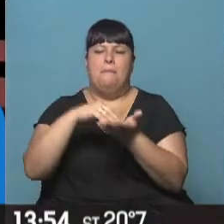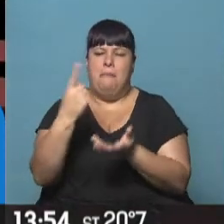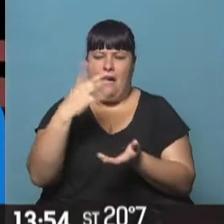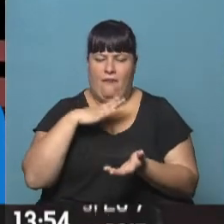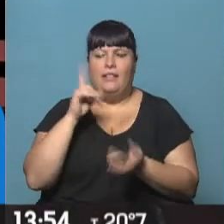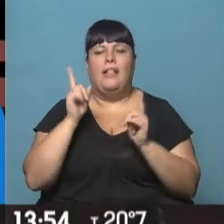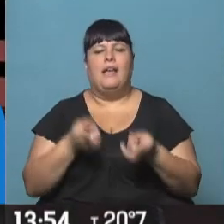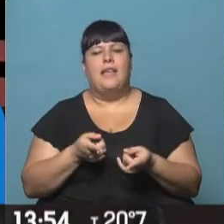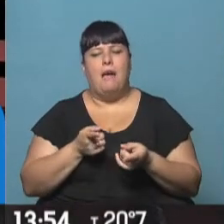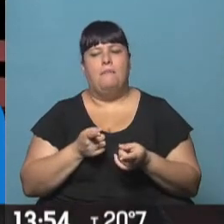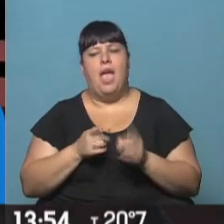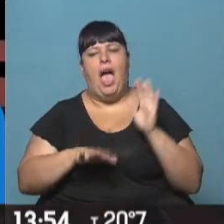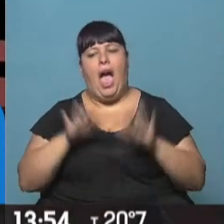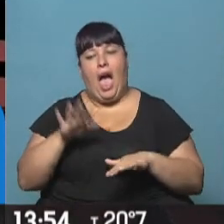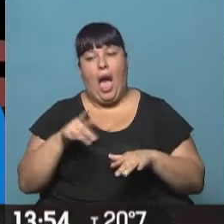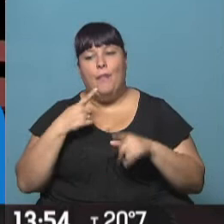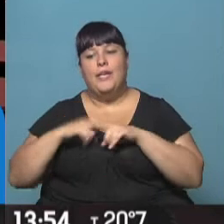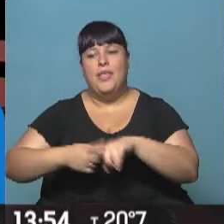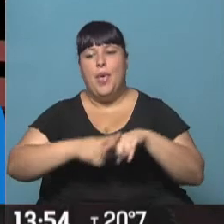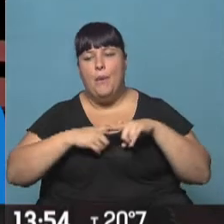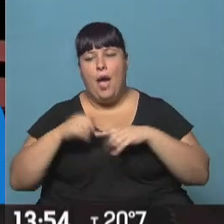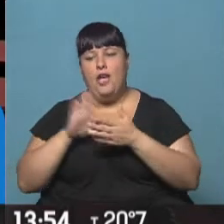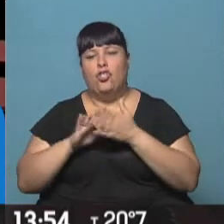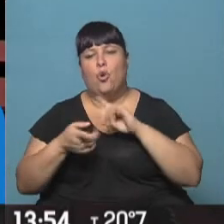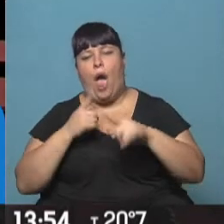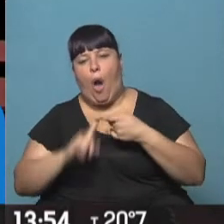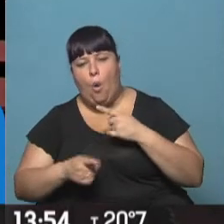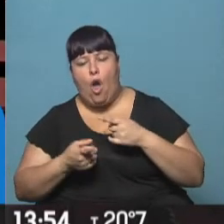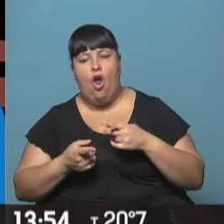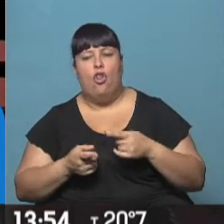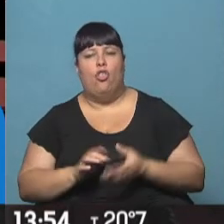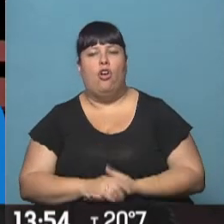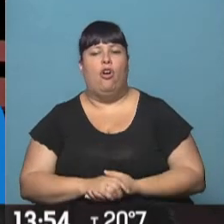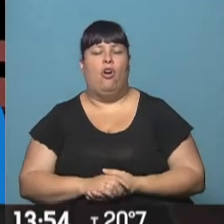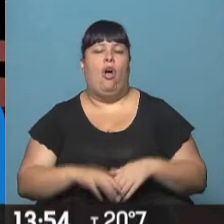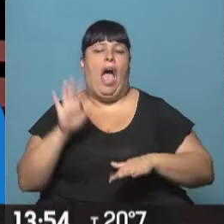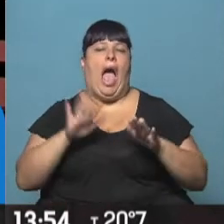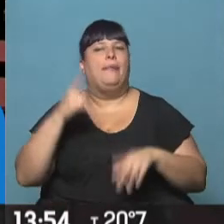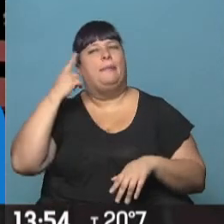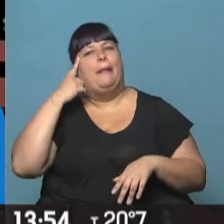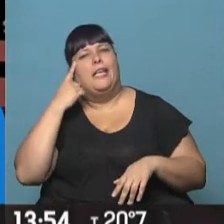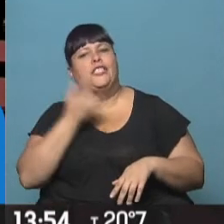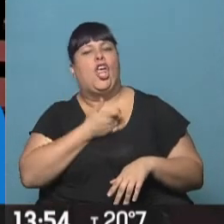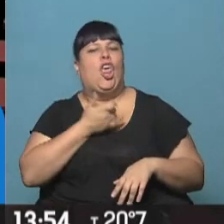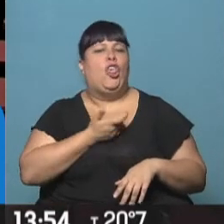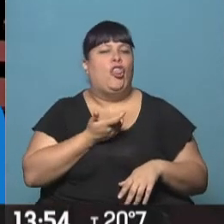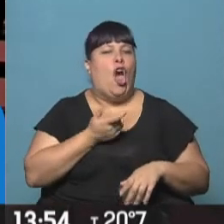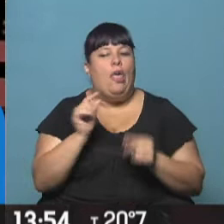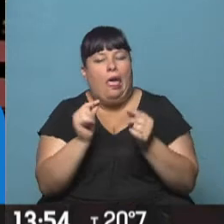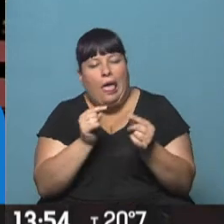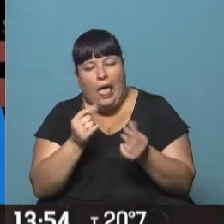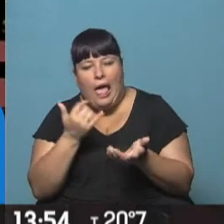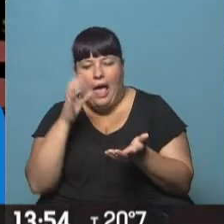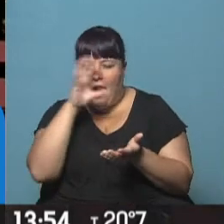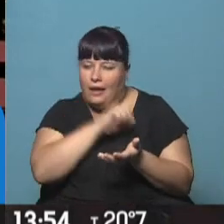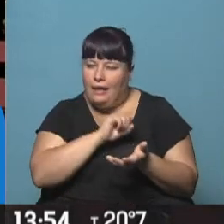cosa nomás, también muchas veces cuando se discuten estos acuerdos, a veces se piensa dónde está la letra chica, dónde